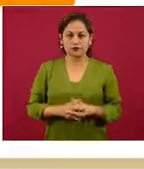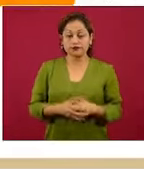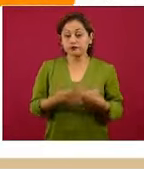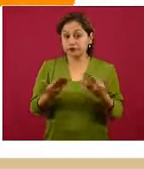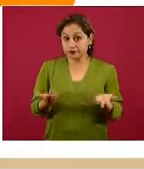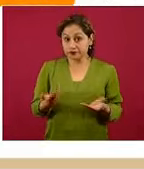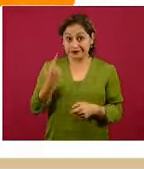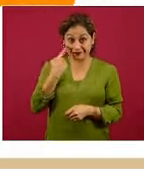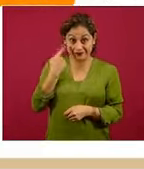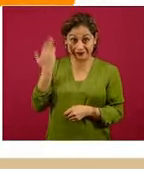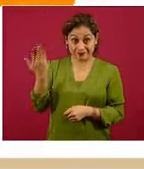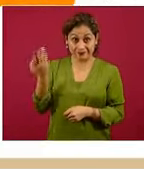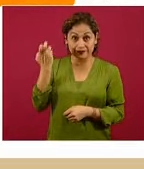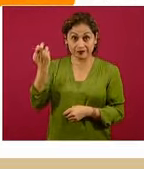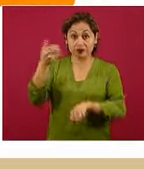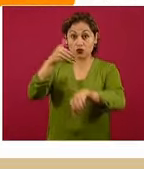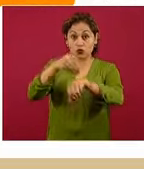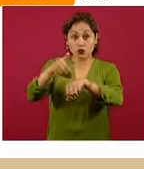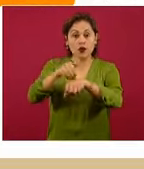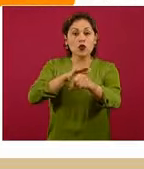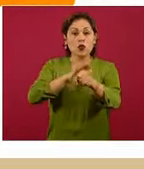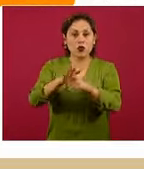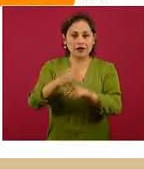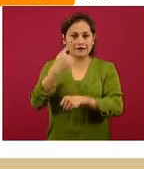entonces ahora sí los números,